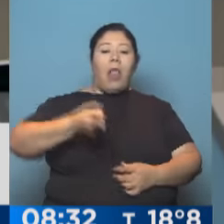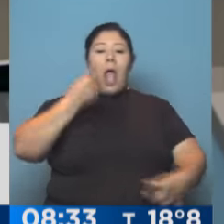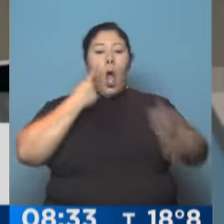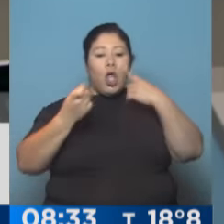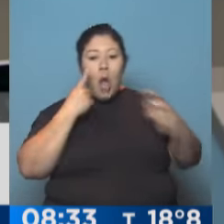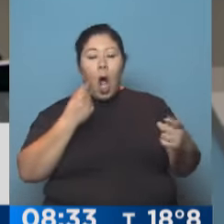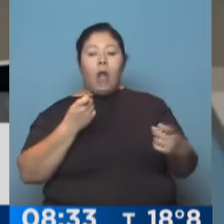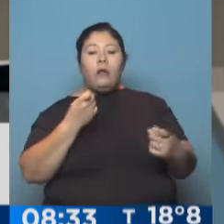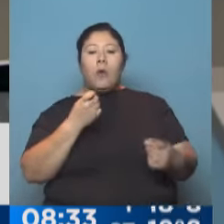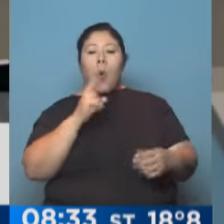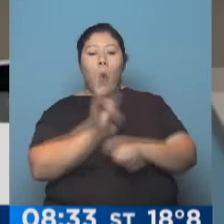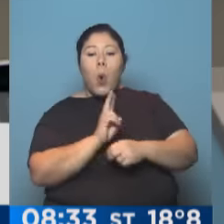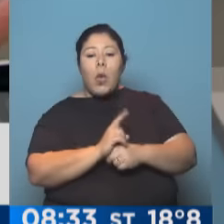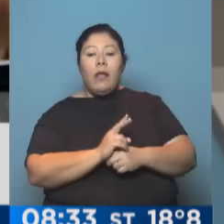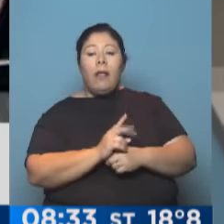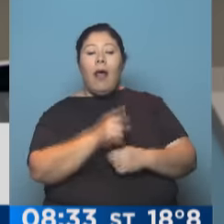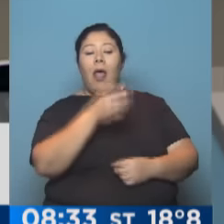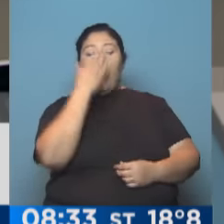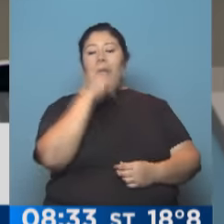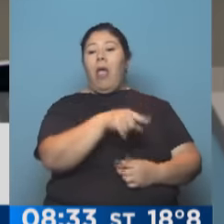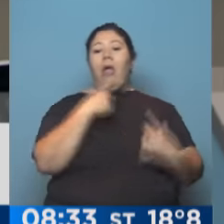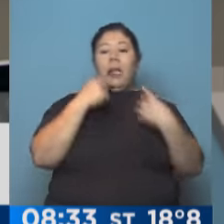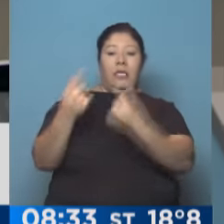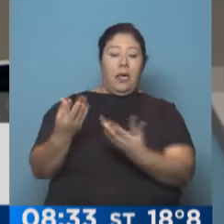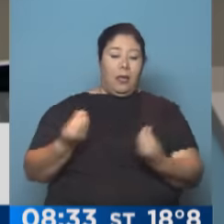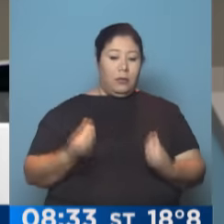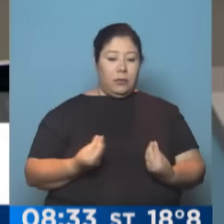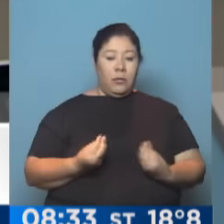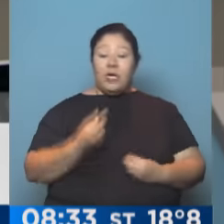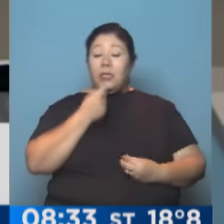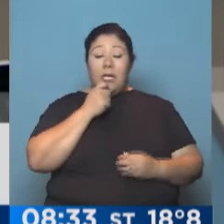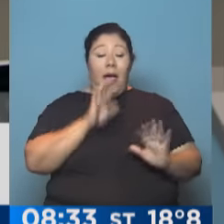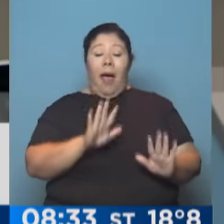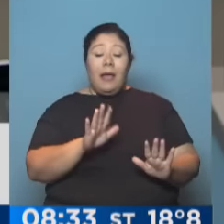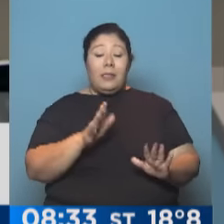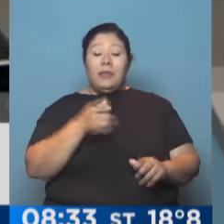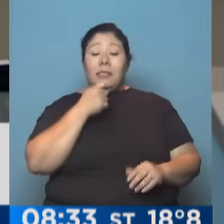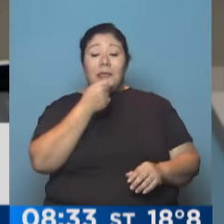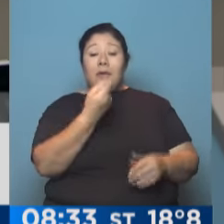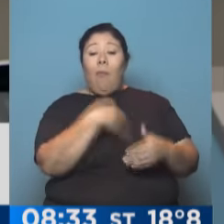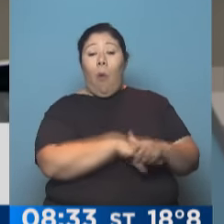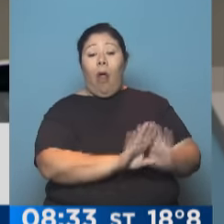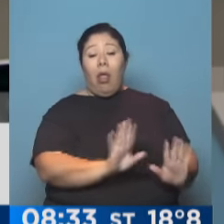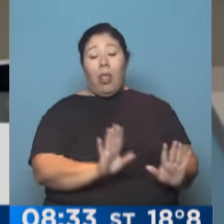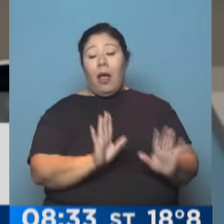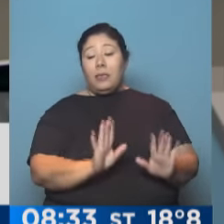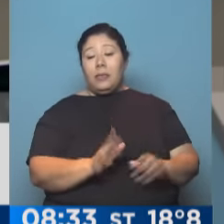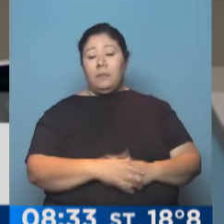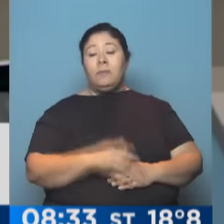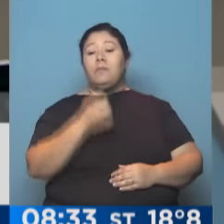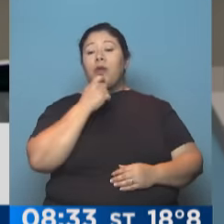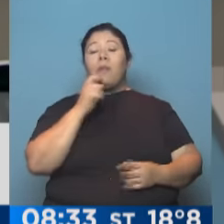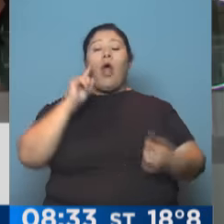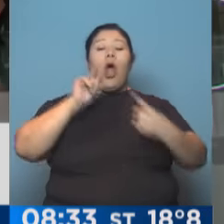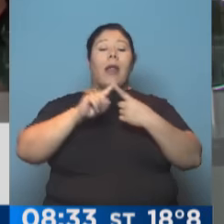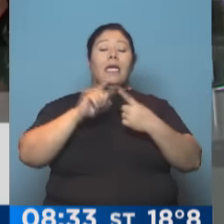porque ante esta situación se ha inevit Imagínate lo que sería esto sin una regulación del comercio exterior como está